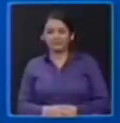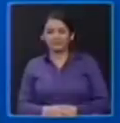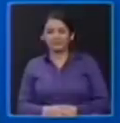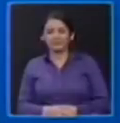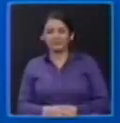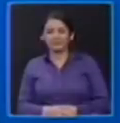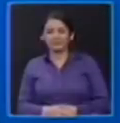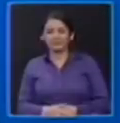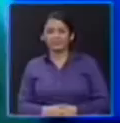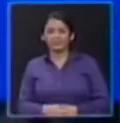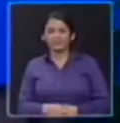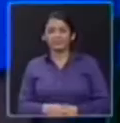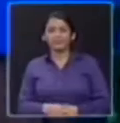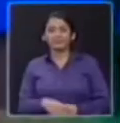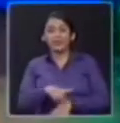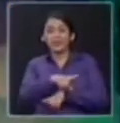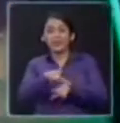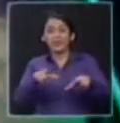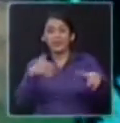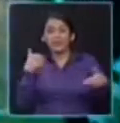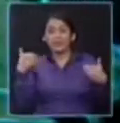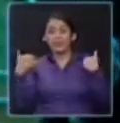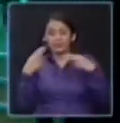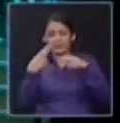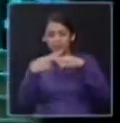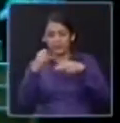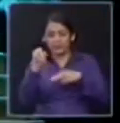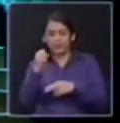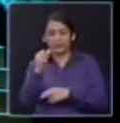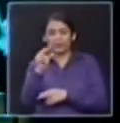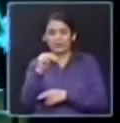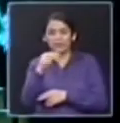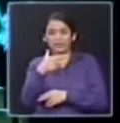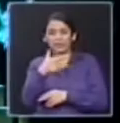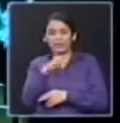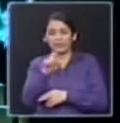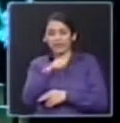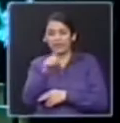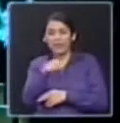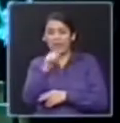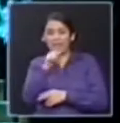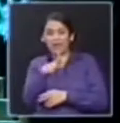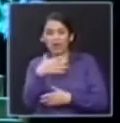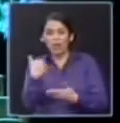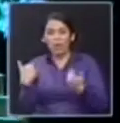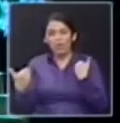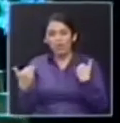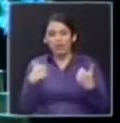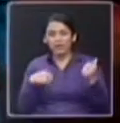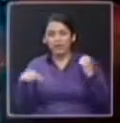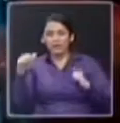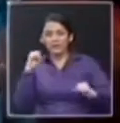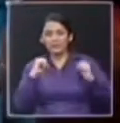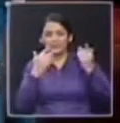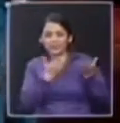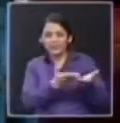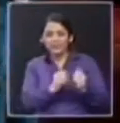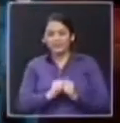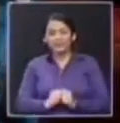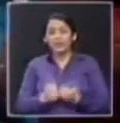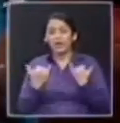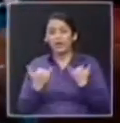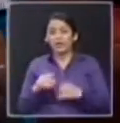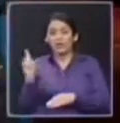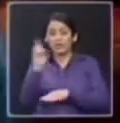El Teatro Sánchez Aguilar es el escenario perfecto para presentar la obra Cenicienta. Su director, Jaime Tamariz, ha